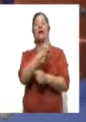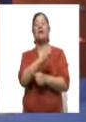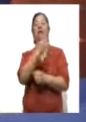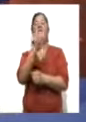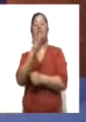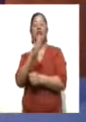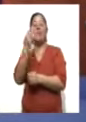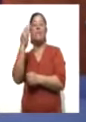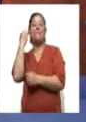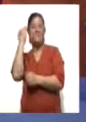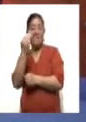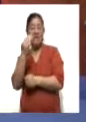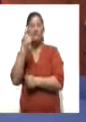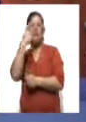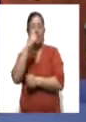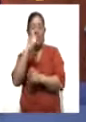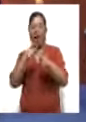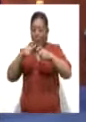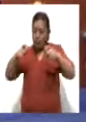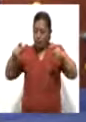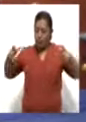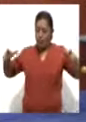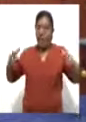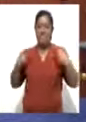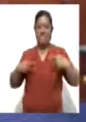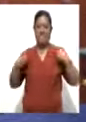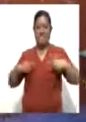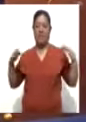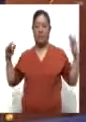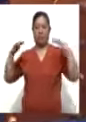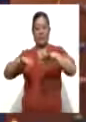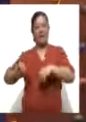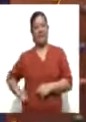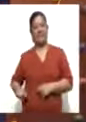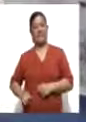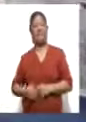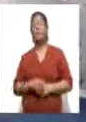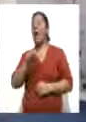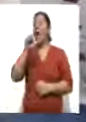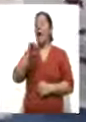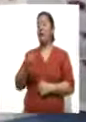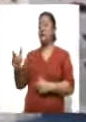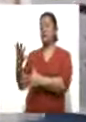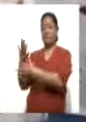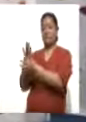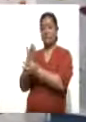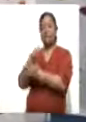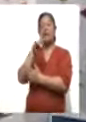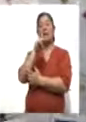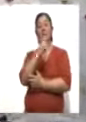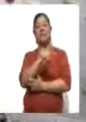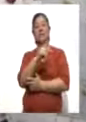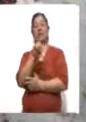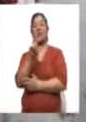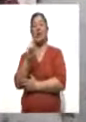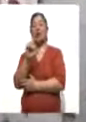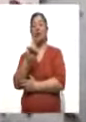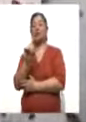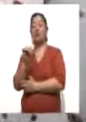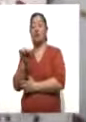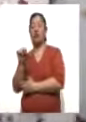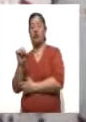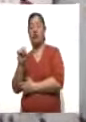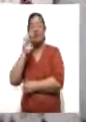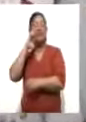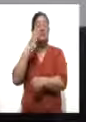propósito de mantener e incrementar el número de participantes. Así lo dio a conocer Patricia Lozano Peralta, responsable de